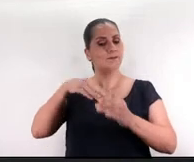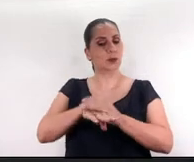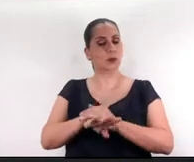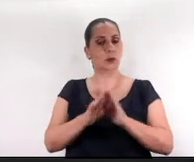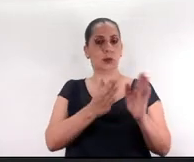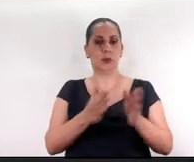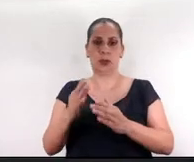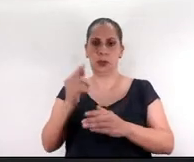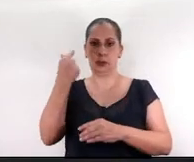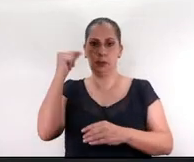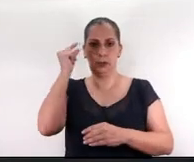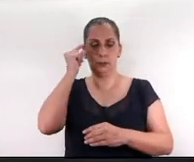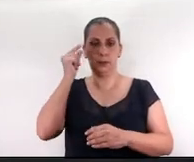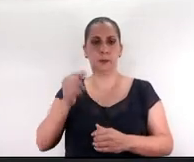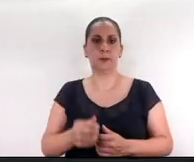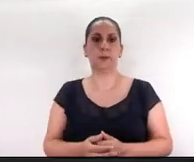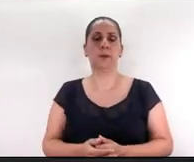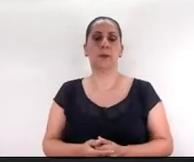de gobierno.